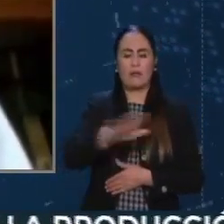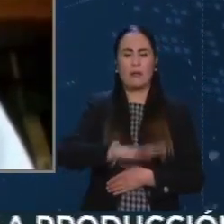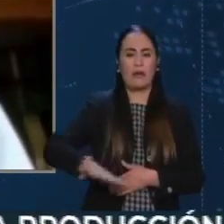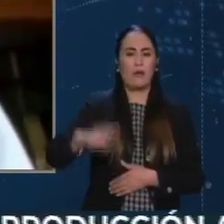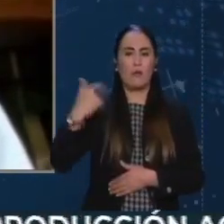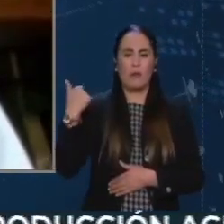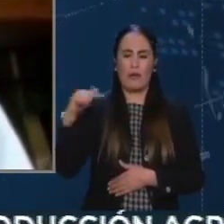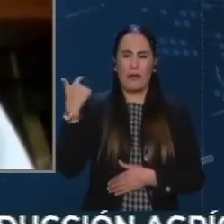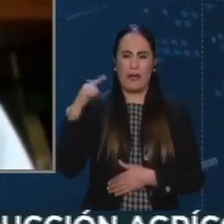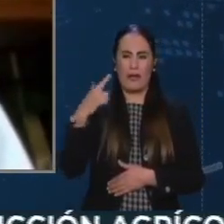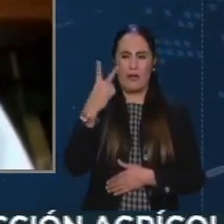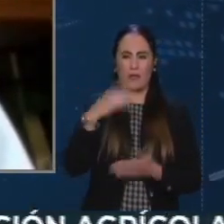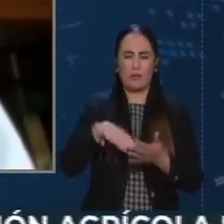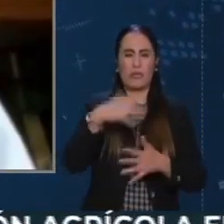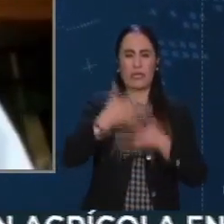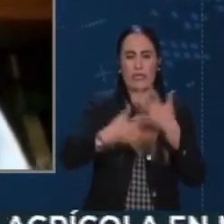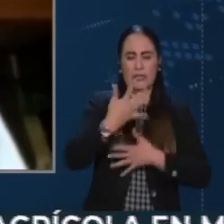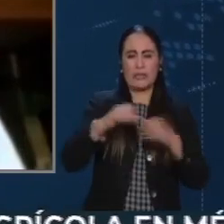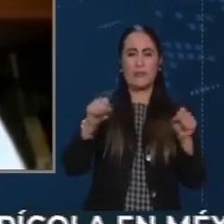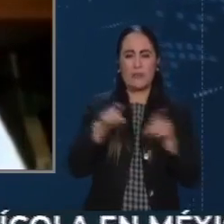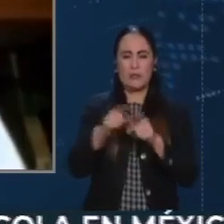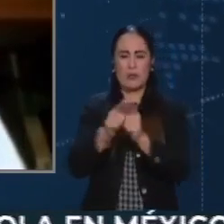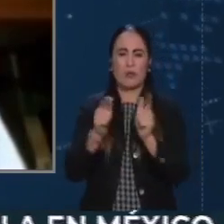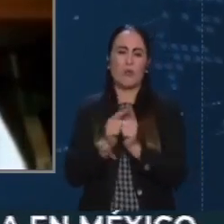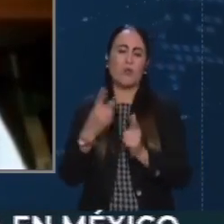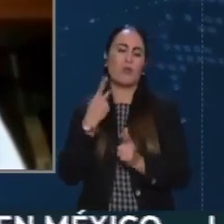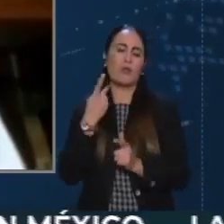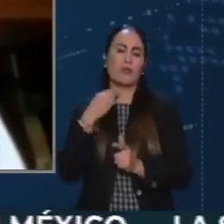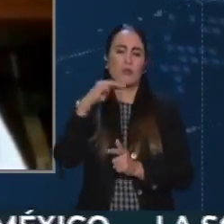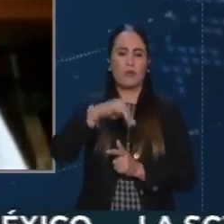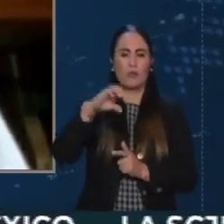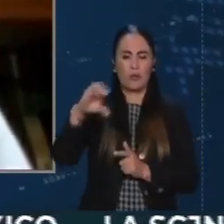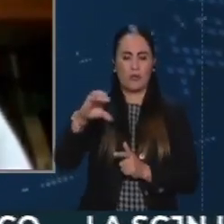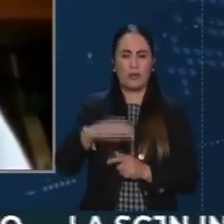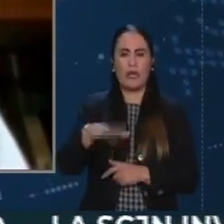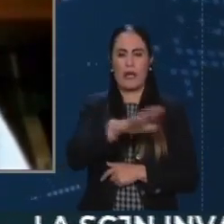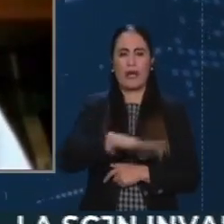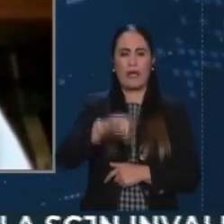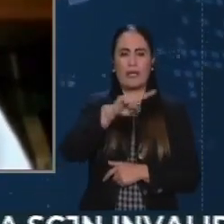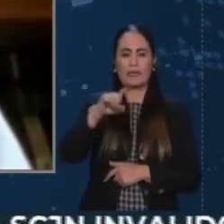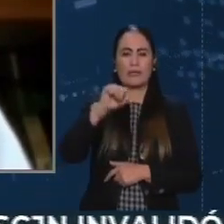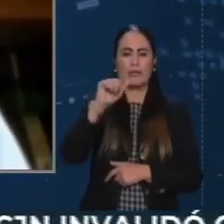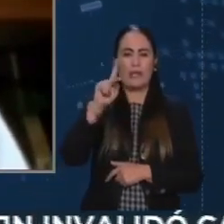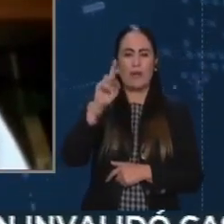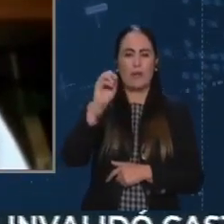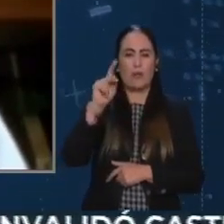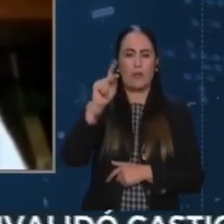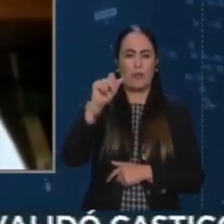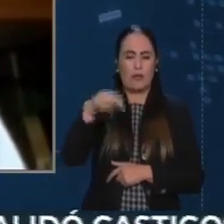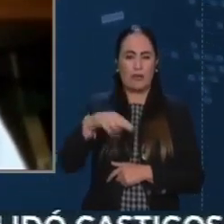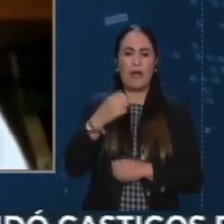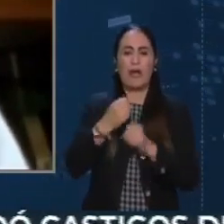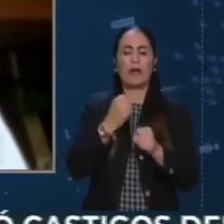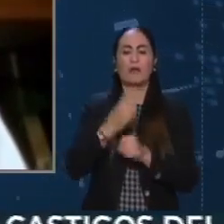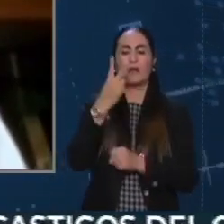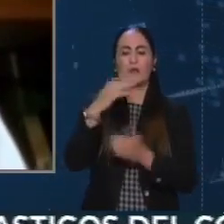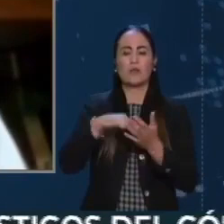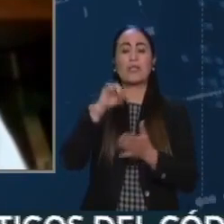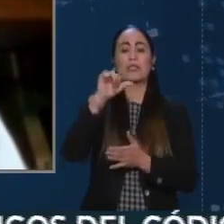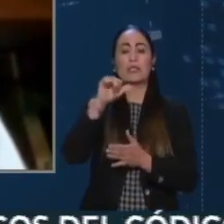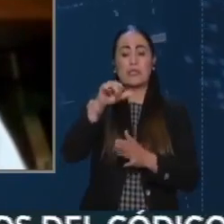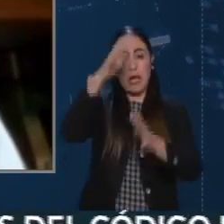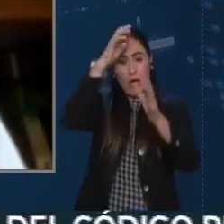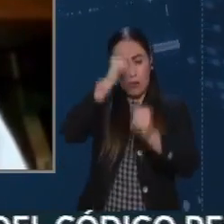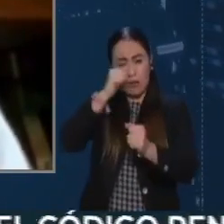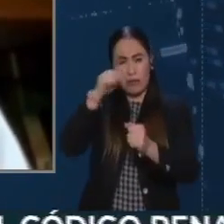mismo que Pablo Lemus Navarro de Movimiento Ciudadano llegó a la alcaldía de Zapopan. En el 2016 se firmó un acuerdo con el